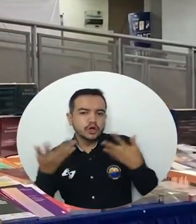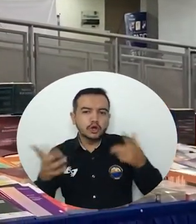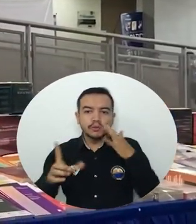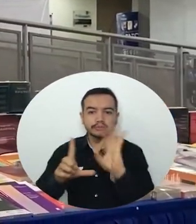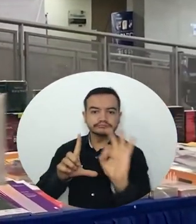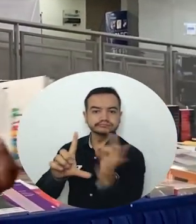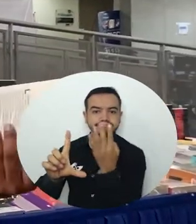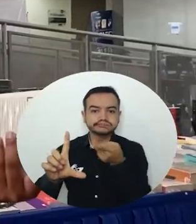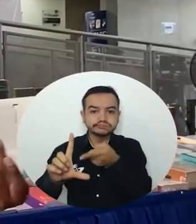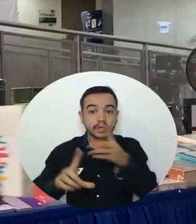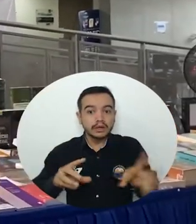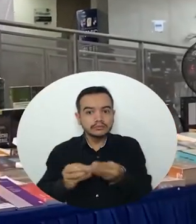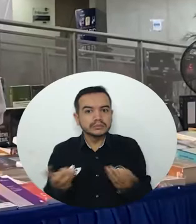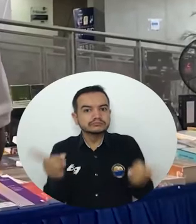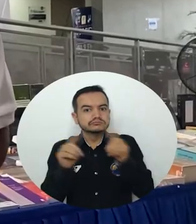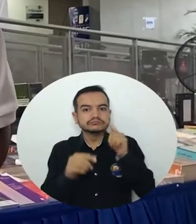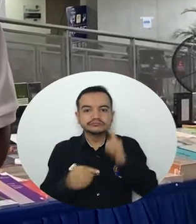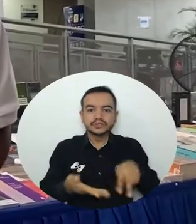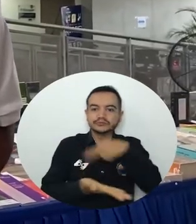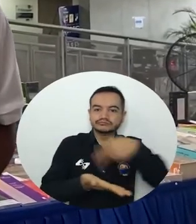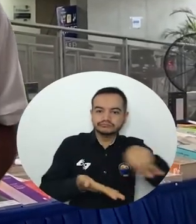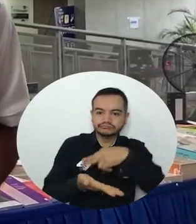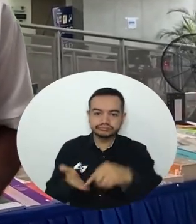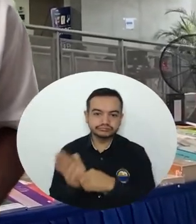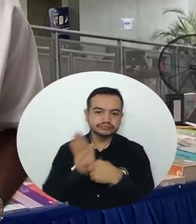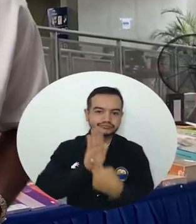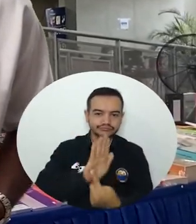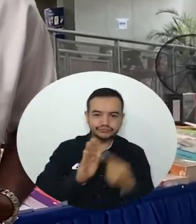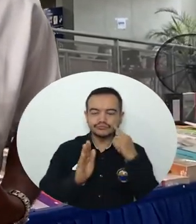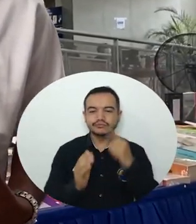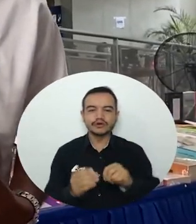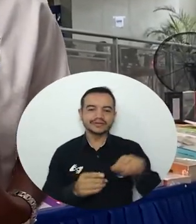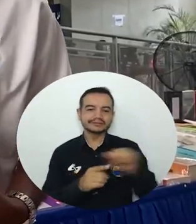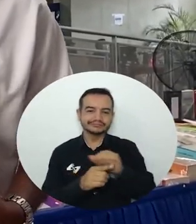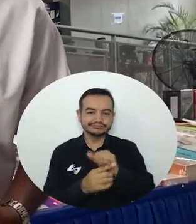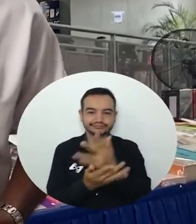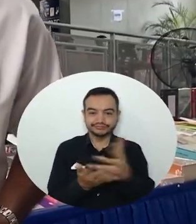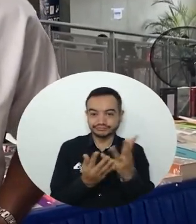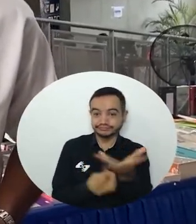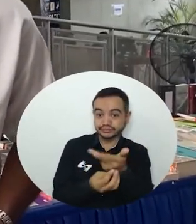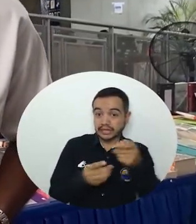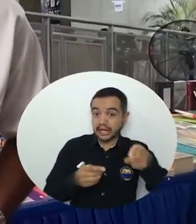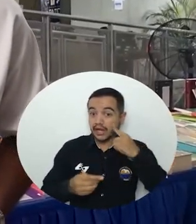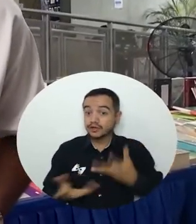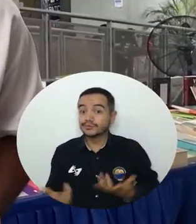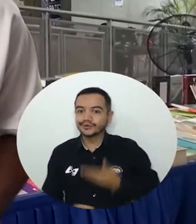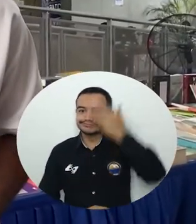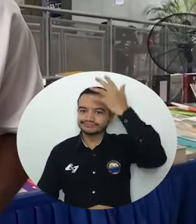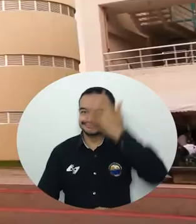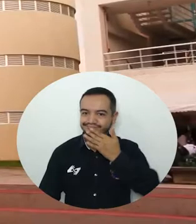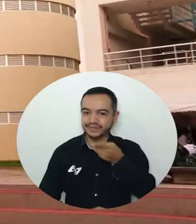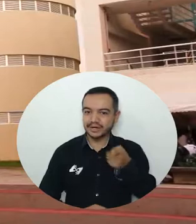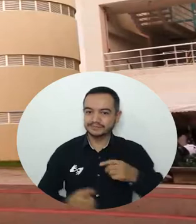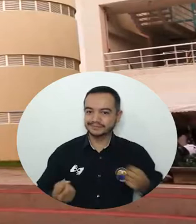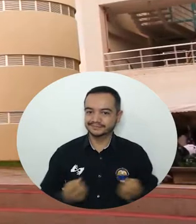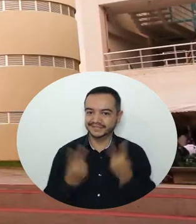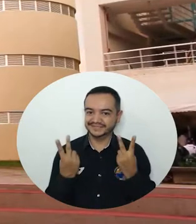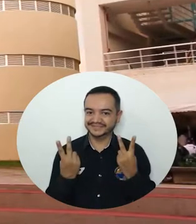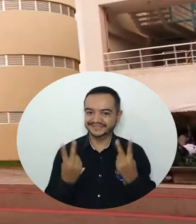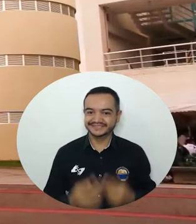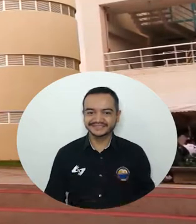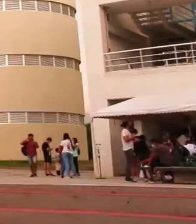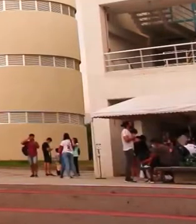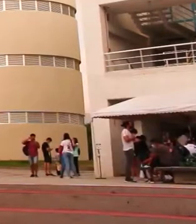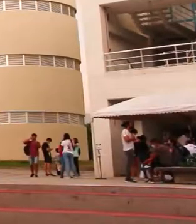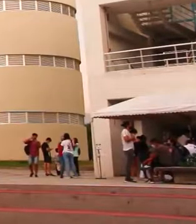y virtualidad, así como muestras culturales y artísticas, hicieron parte del evento que contó con transmisión por Facebook Live.